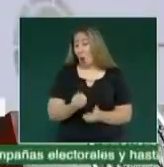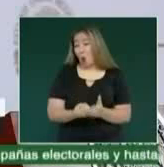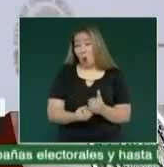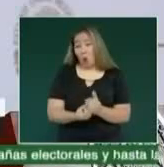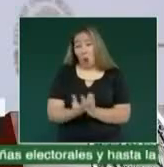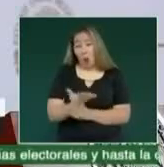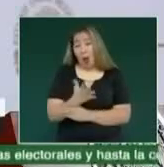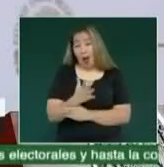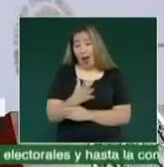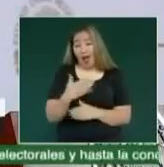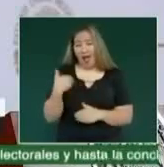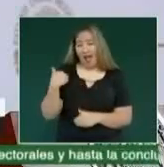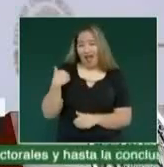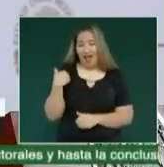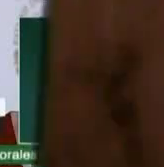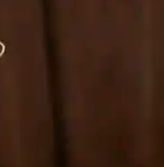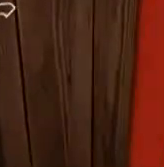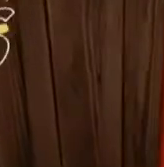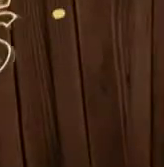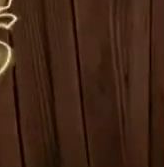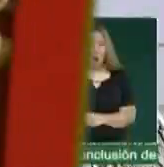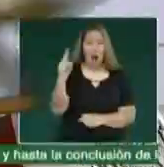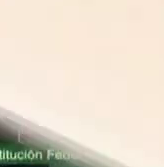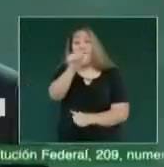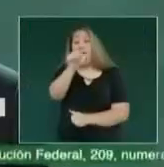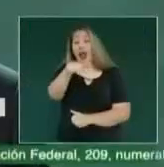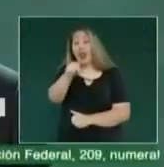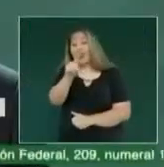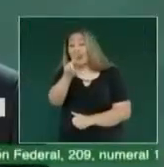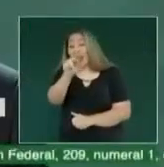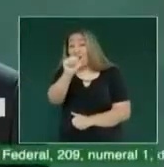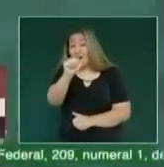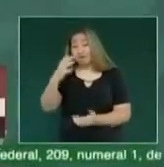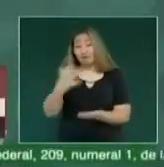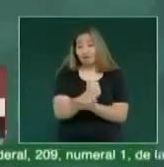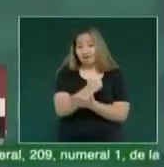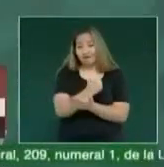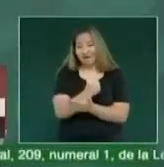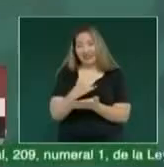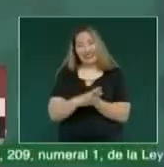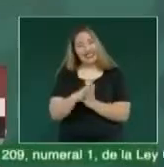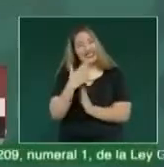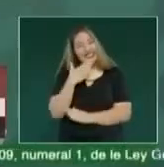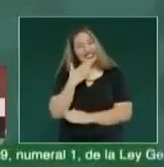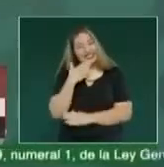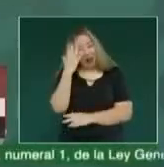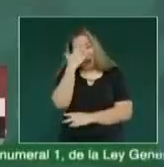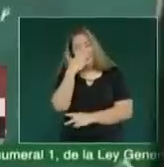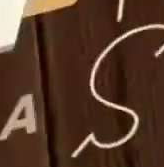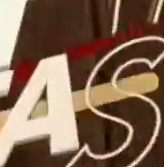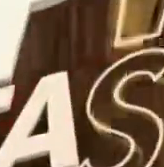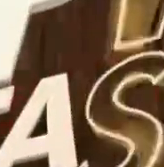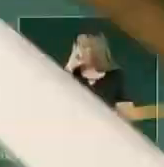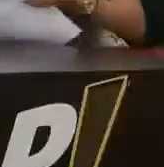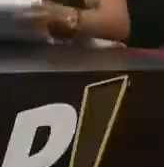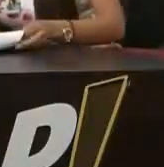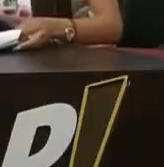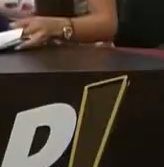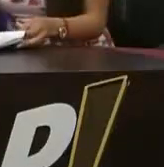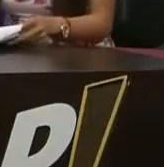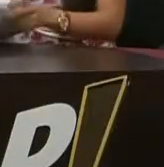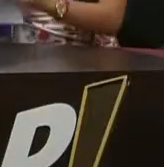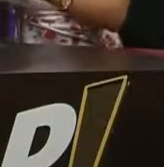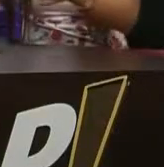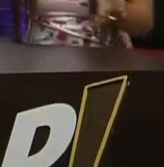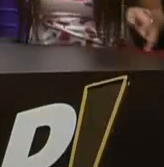cero. En mi sexenio, en el de AMLO, una. O sea que va ganando también. ¿Dónde se lo atribuyó? ¿Y el de Calderón?